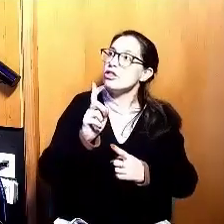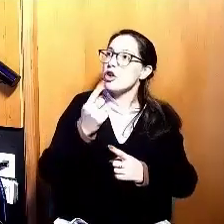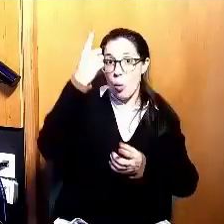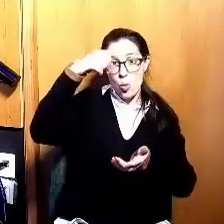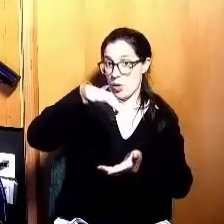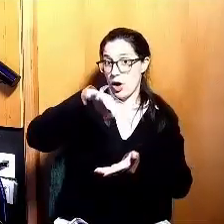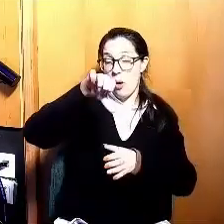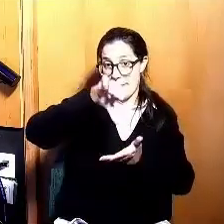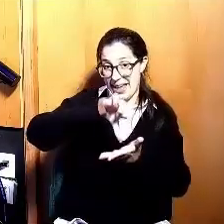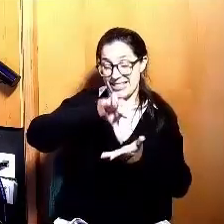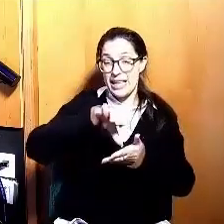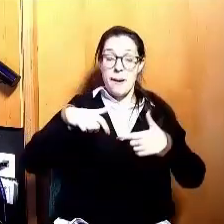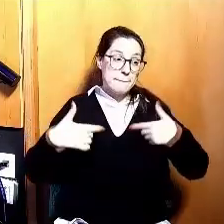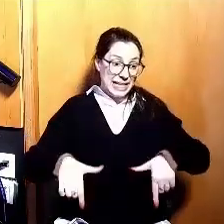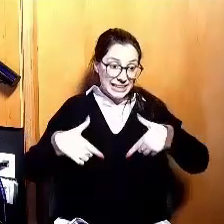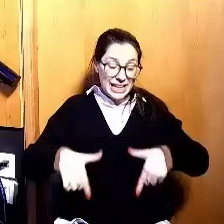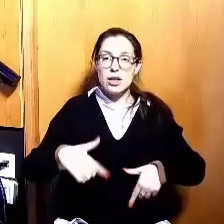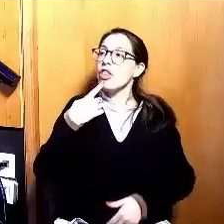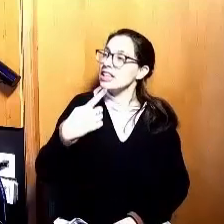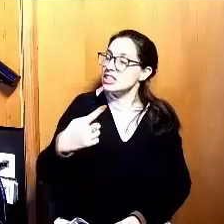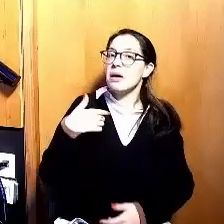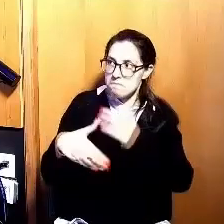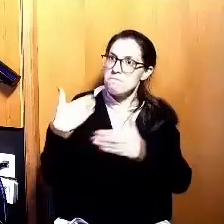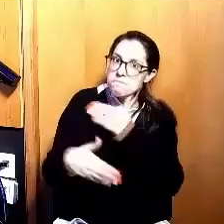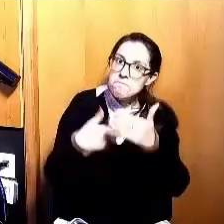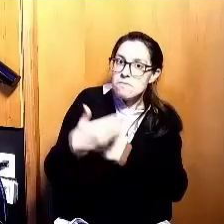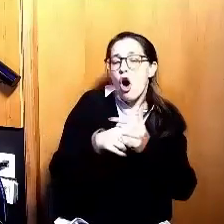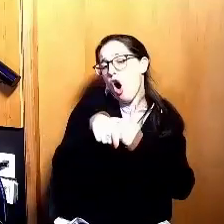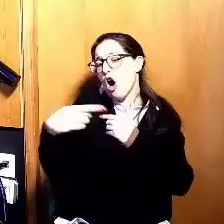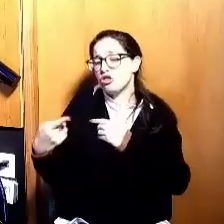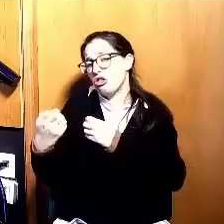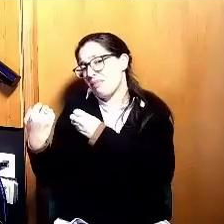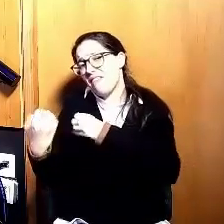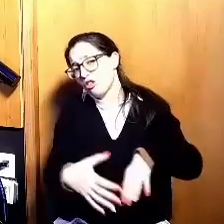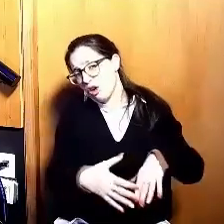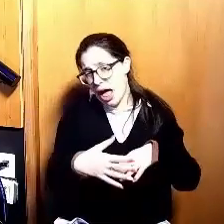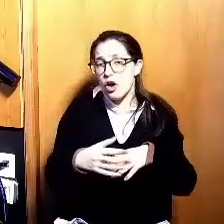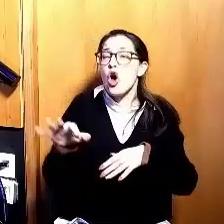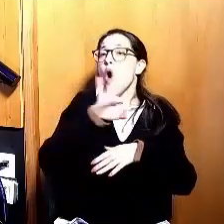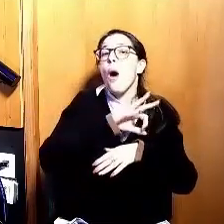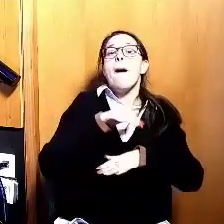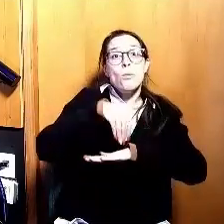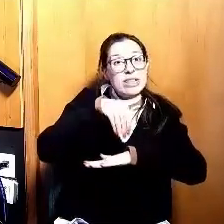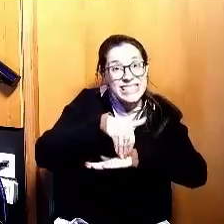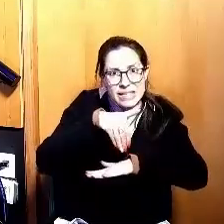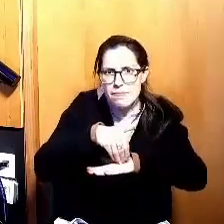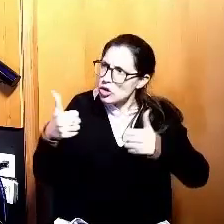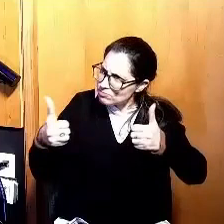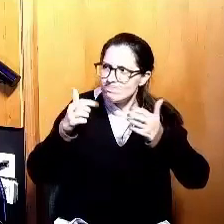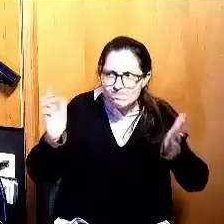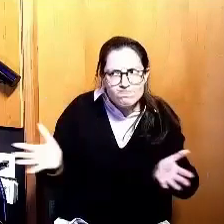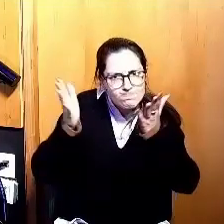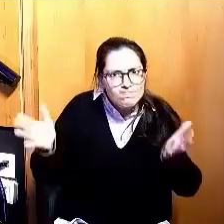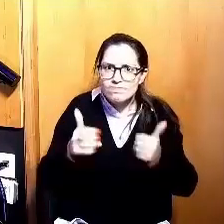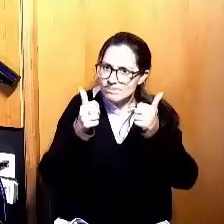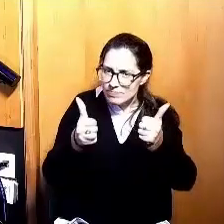digamos, ministerios que sí se siguen moviendo, otros que abandonaron la agenda, como dijo Juanma, municipios que la están roqueando cuando